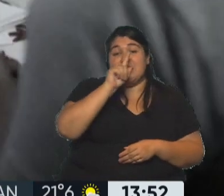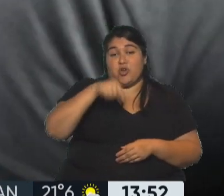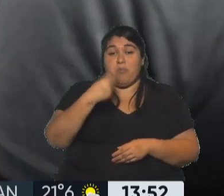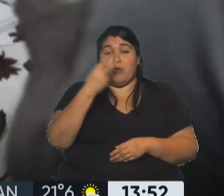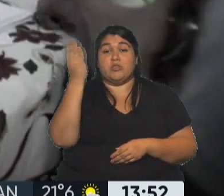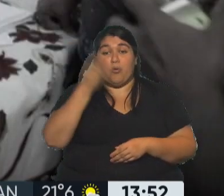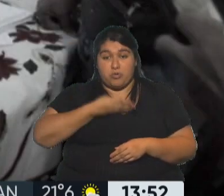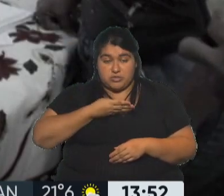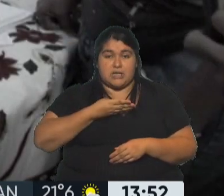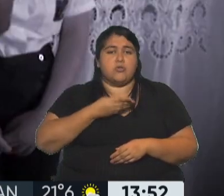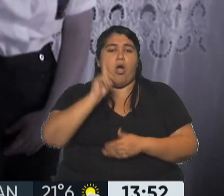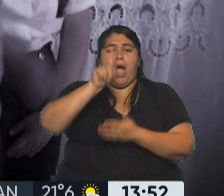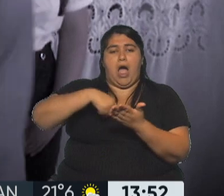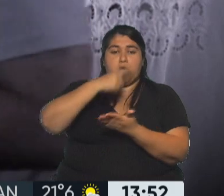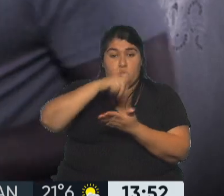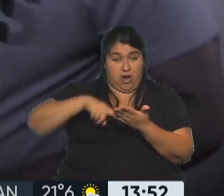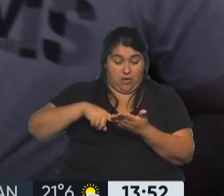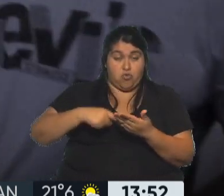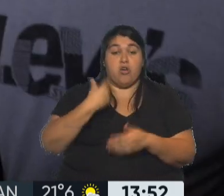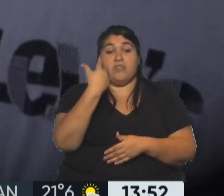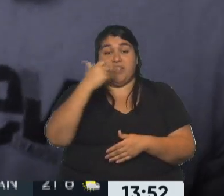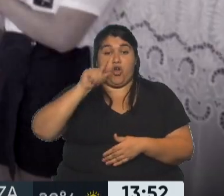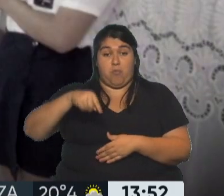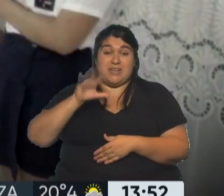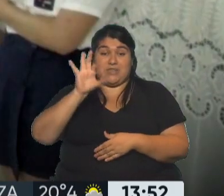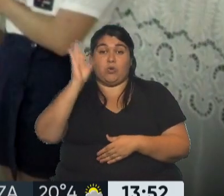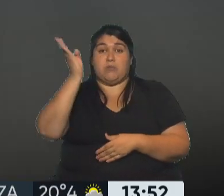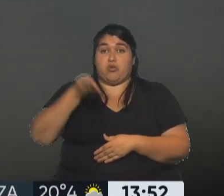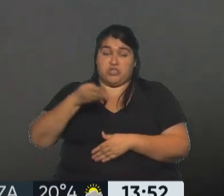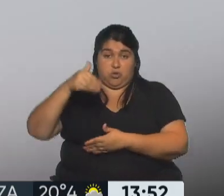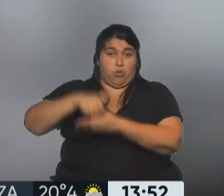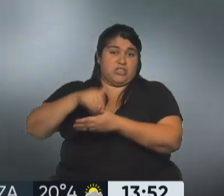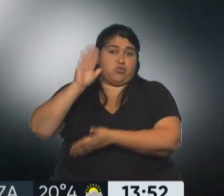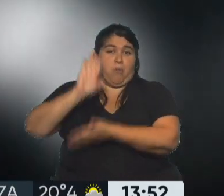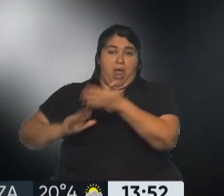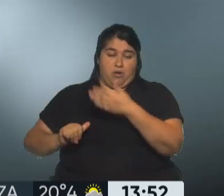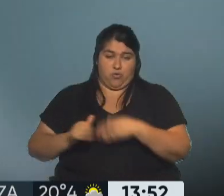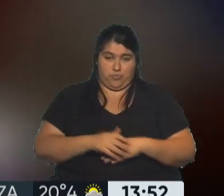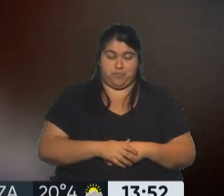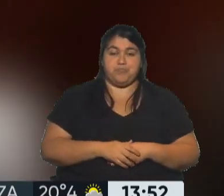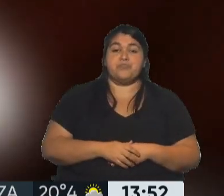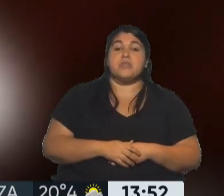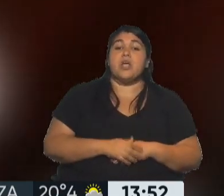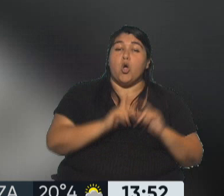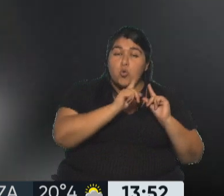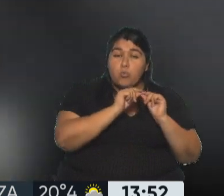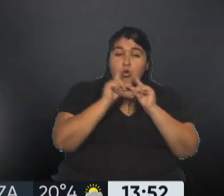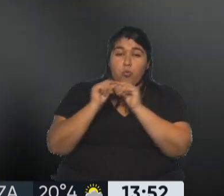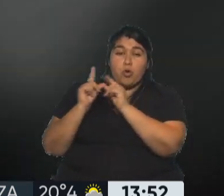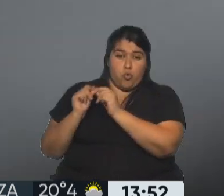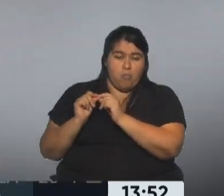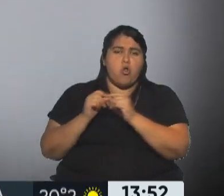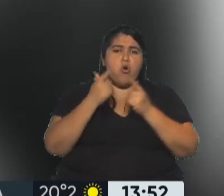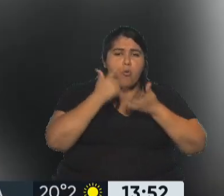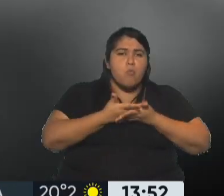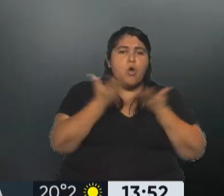de los votos fueron anulados y el 3,50% quedaron en blanco. Estos números fueron anunciados como toda una